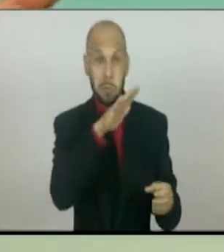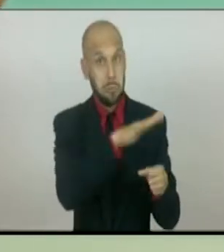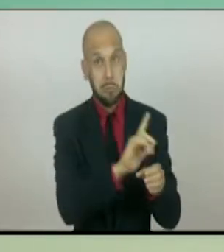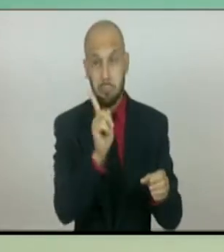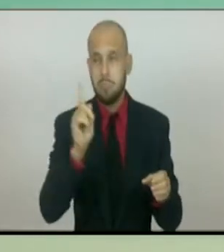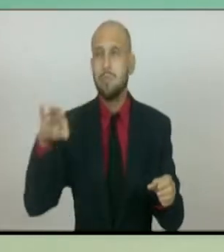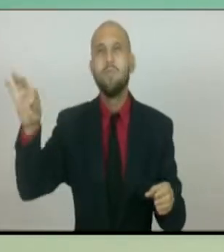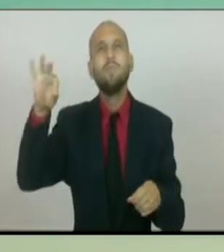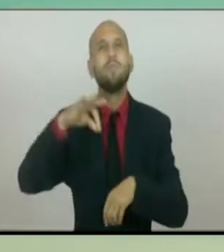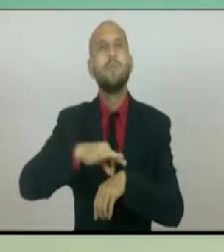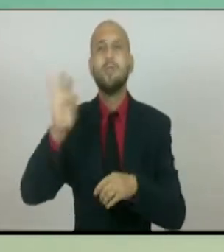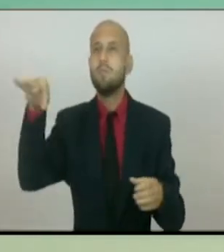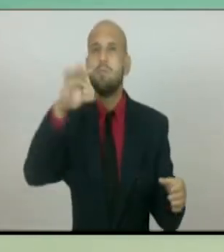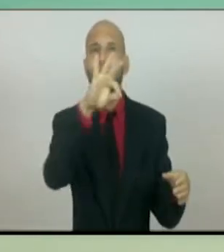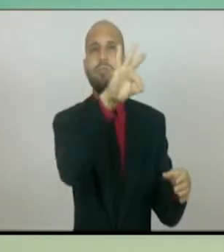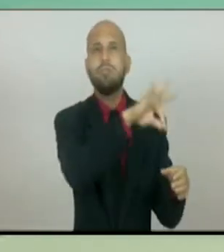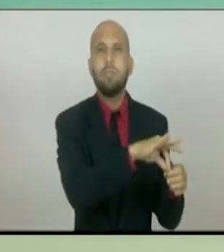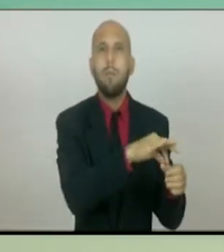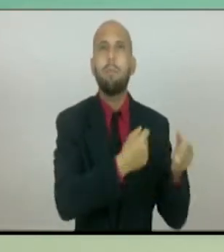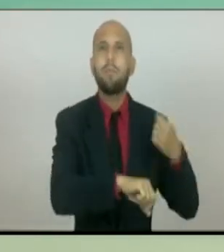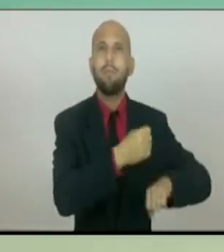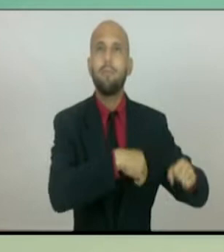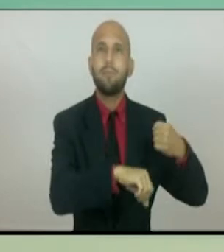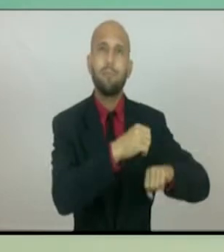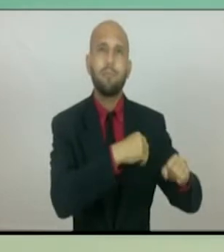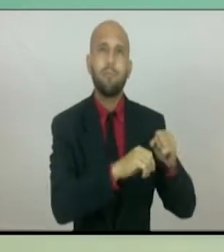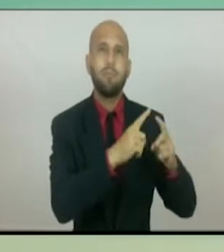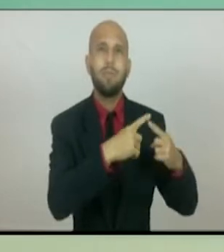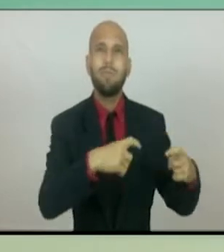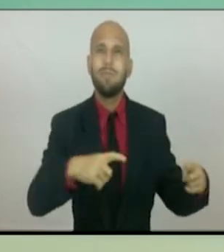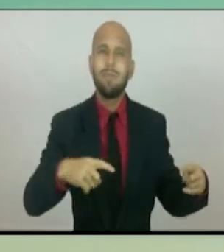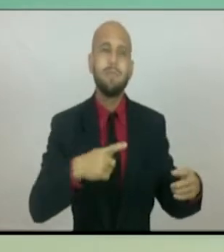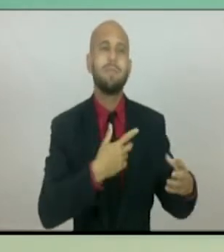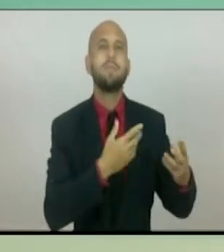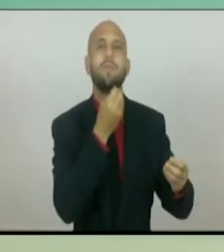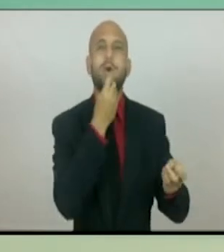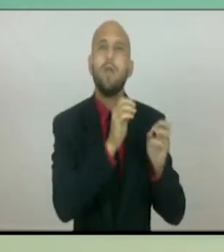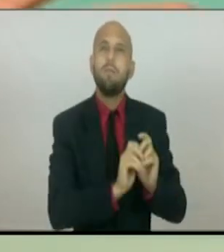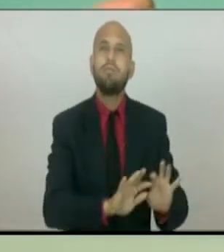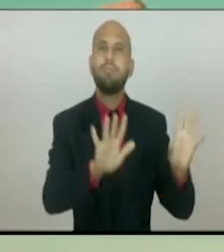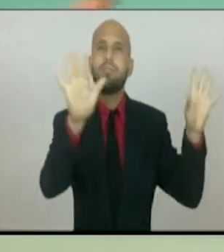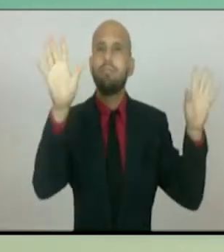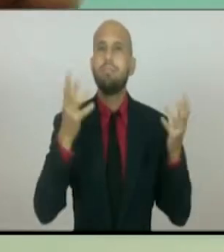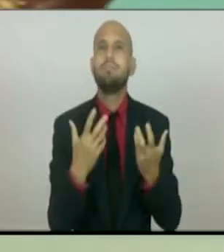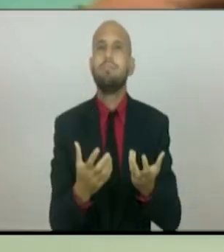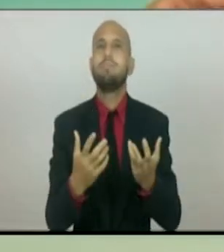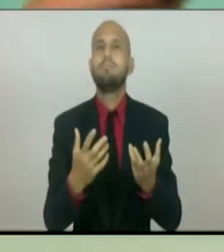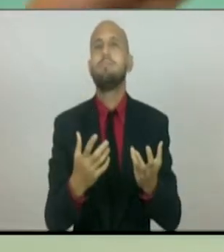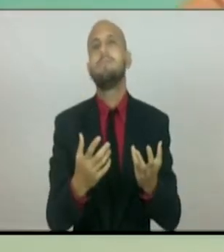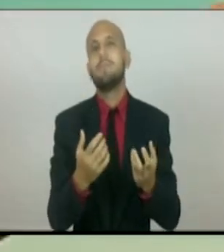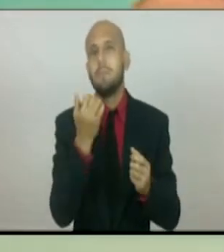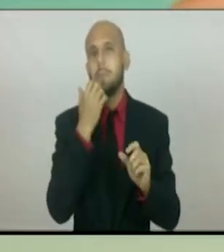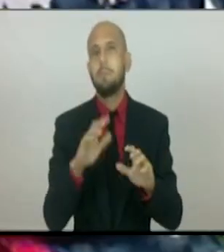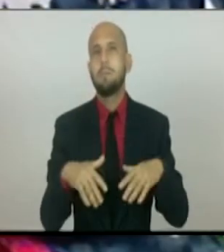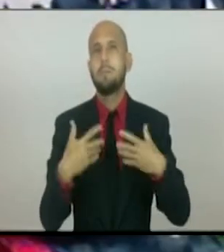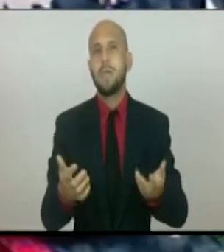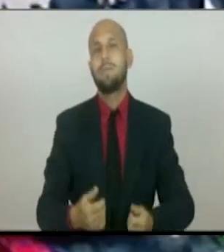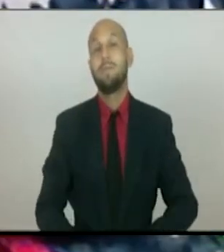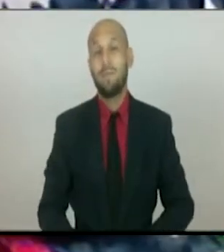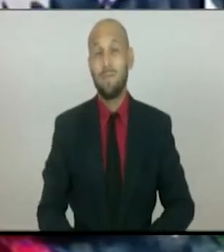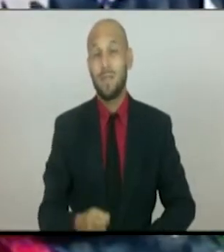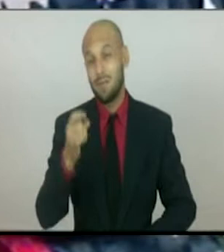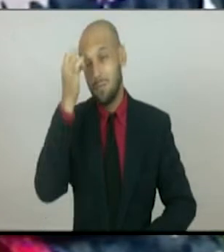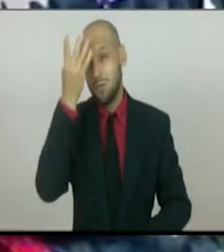manera protegidos para que no faciliten que el vector prolifere, o sea, que la mosquita venga y ponga sus